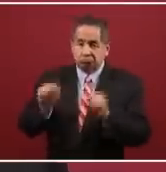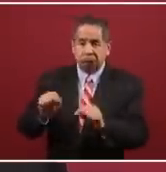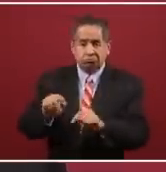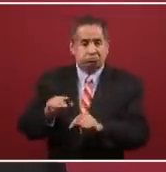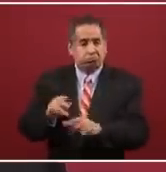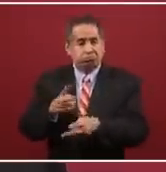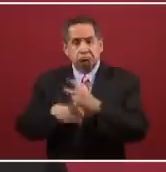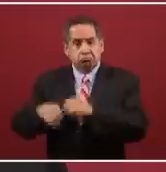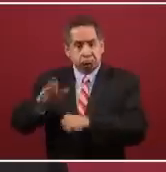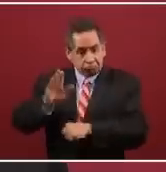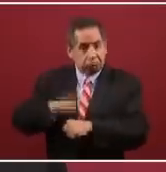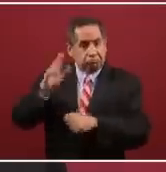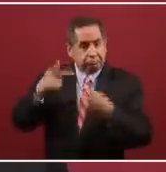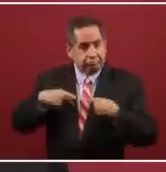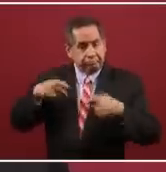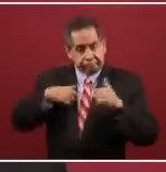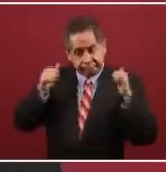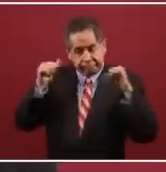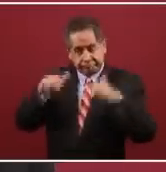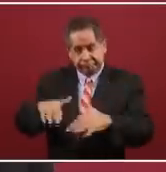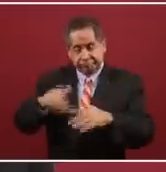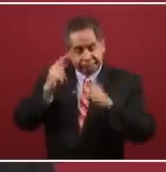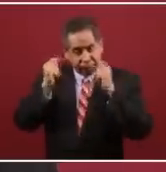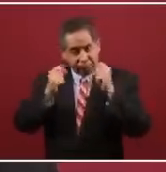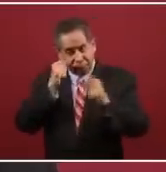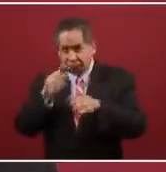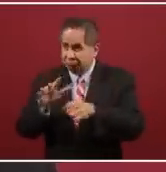creció la ocupación